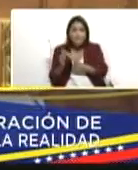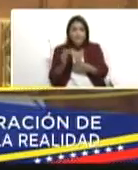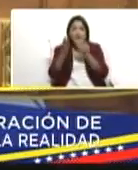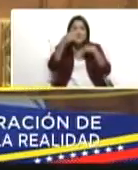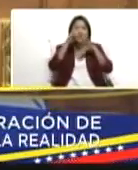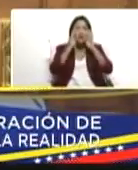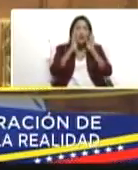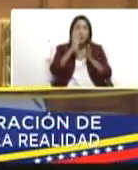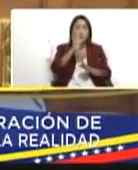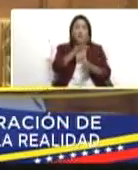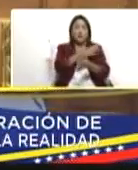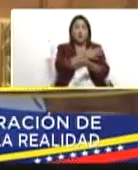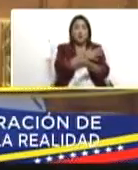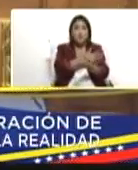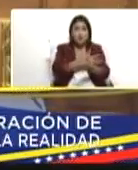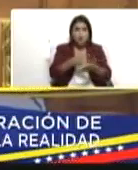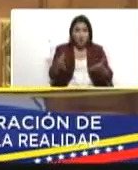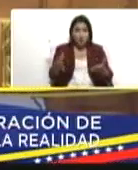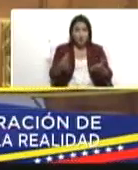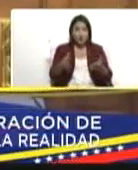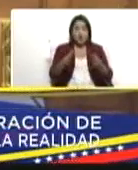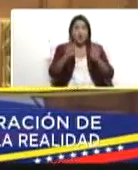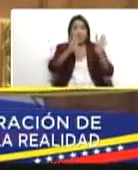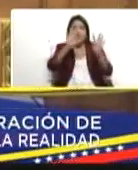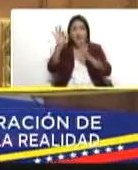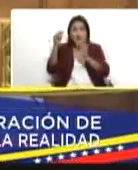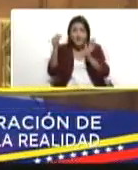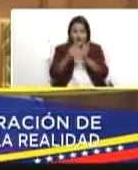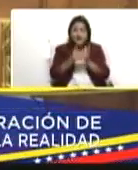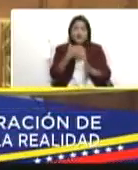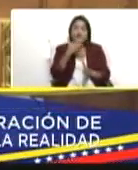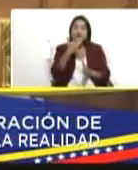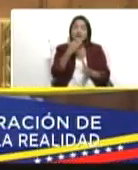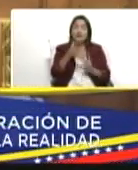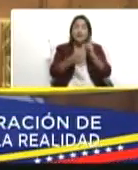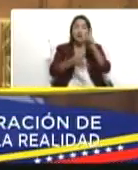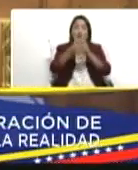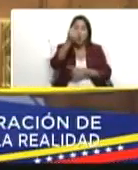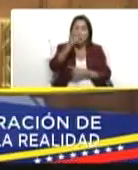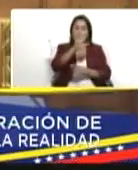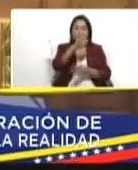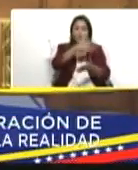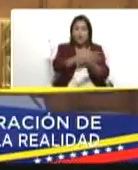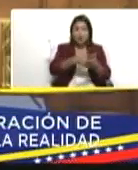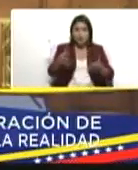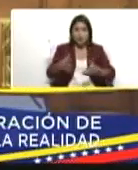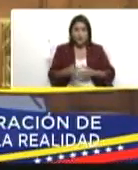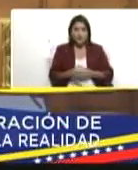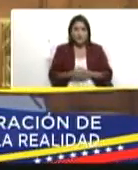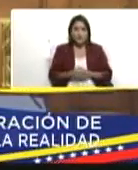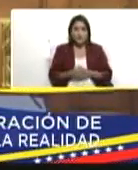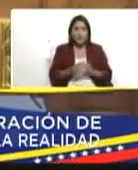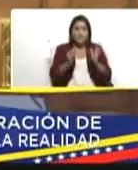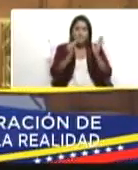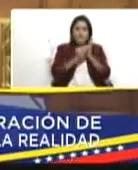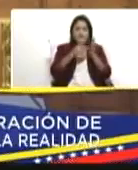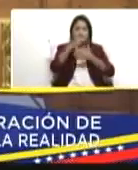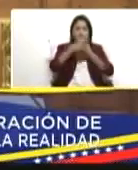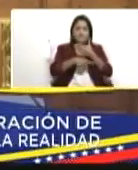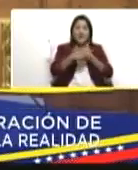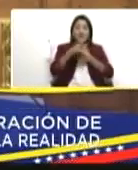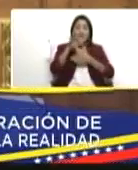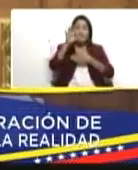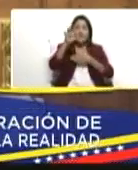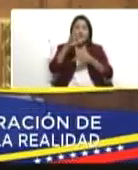millon 900,000 viviendas ya estamos cerca de los 5 millones del plan de la patria número